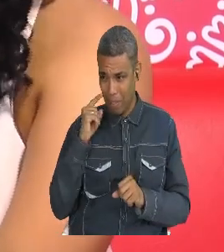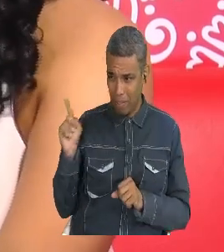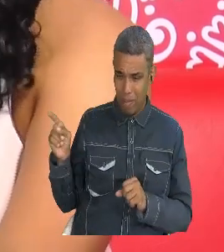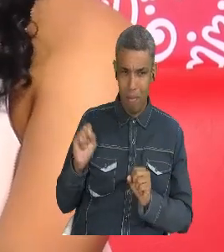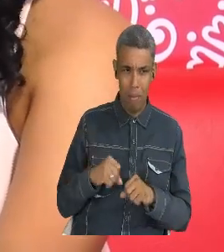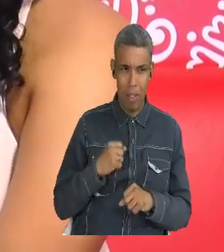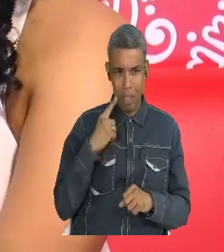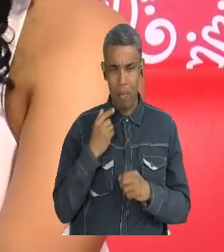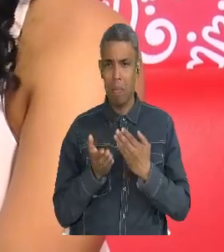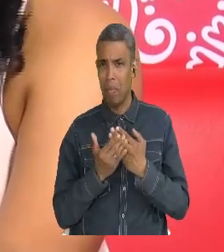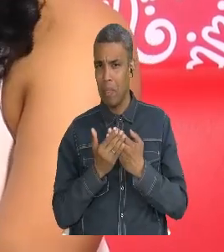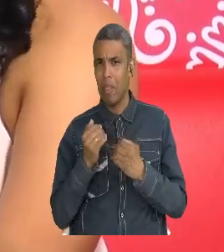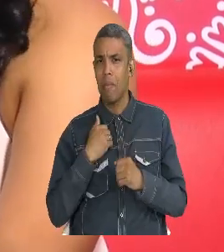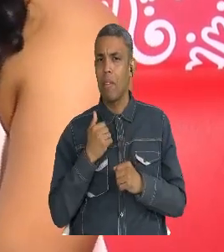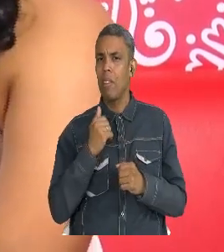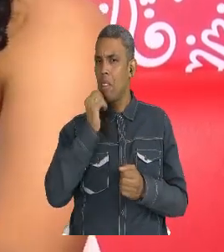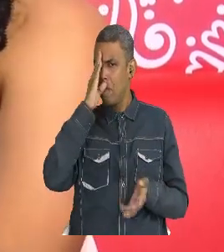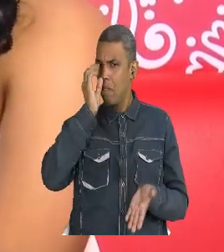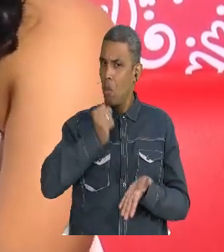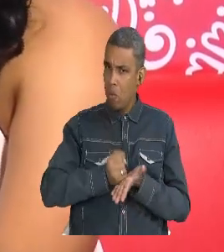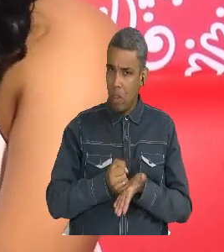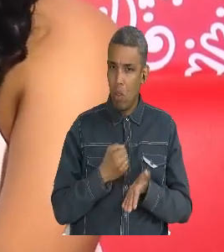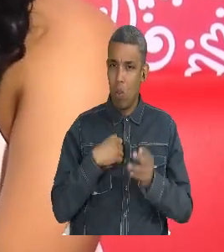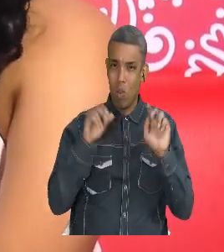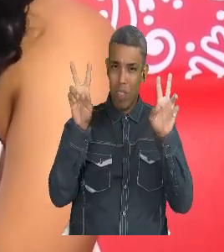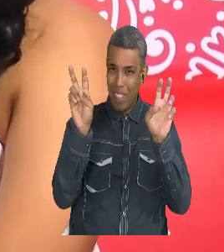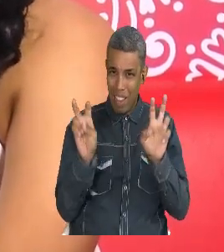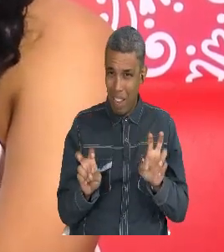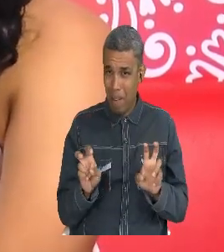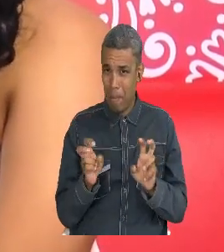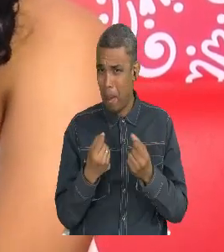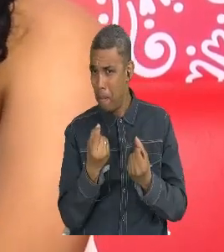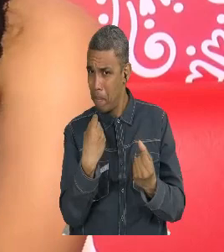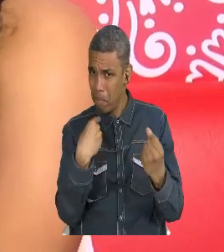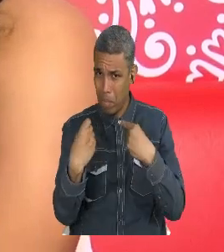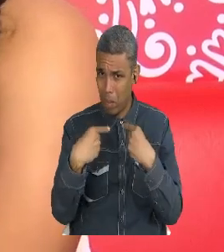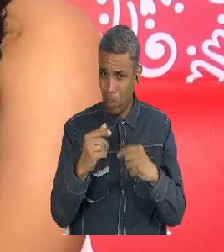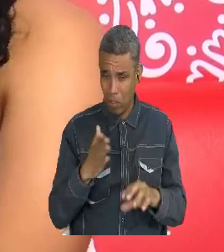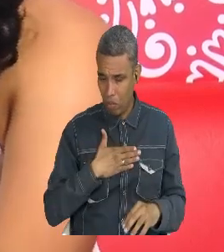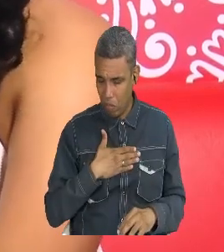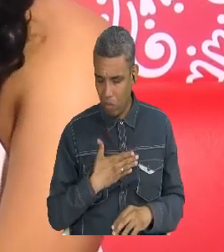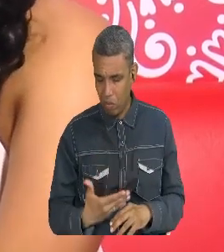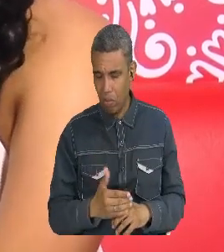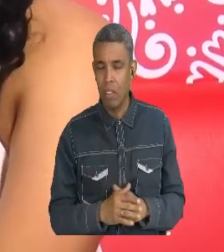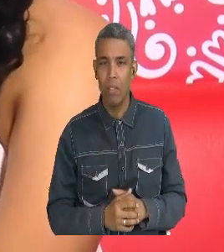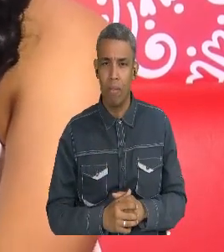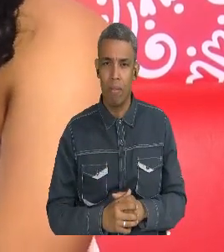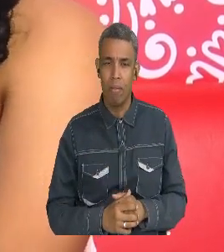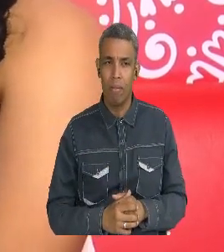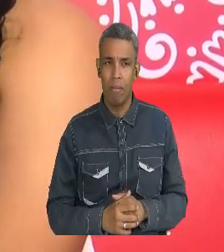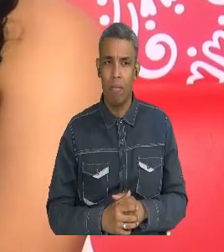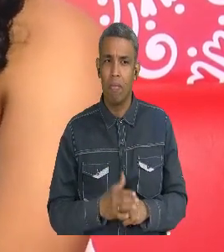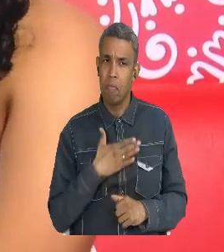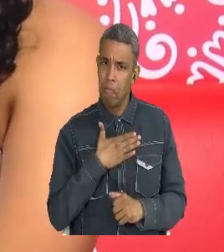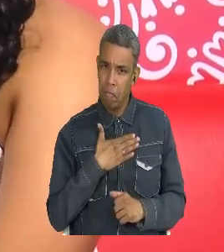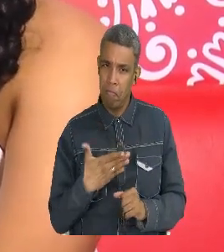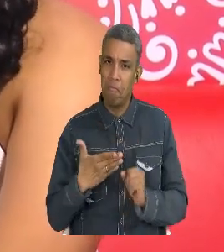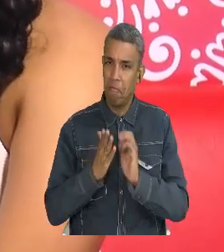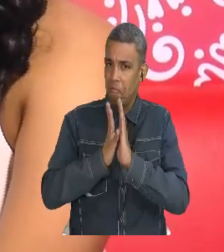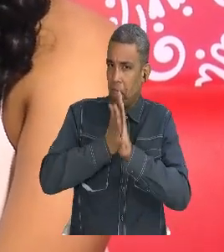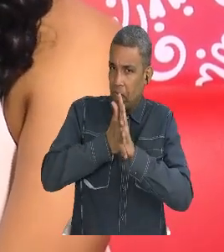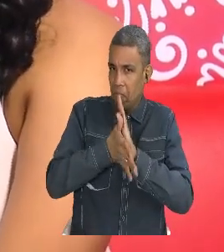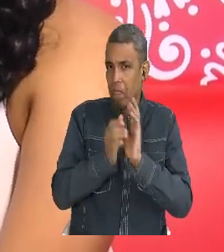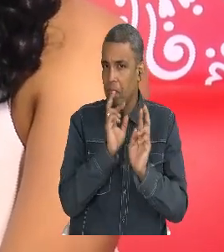en los temas que hemos venido conversando, o si tienen otras inquietudes, ya sea de su cotidianidad o algo que se les esté presentando, aquí pues con mucho